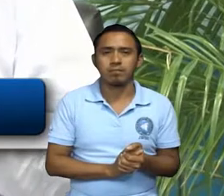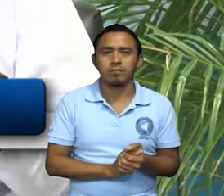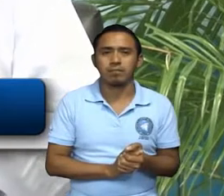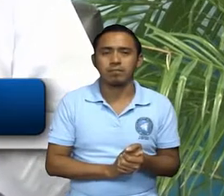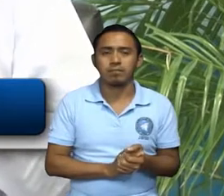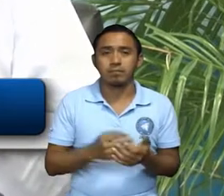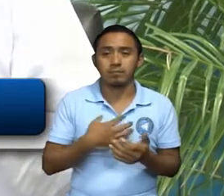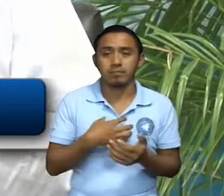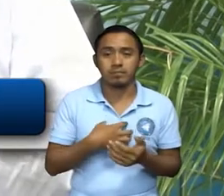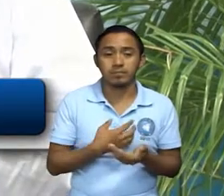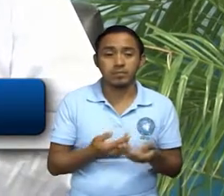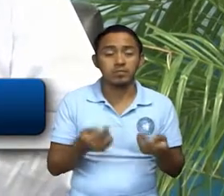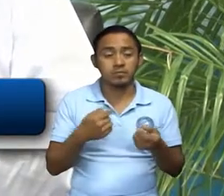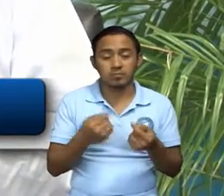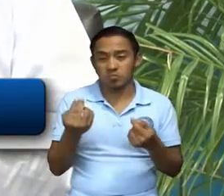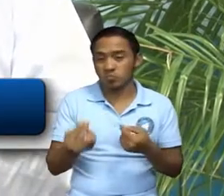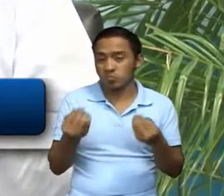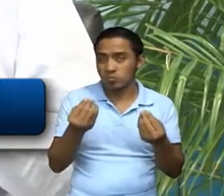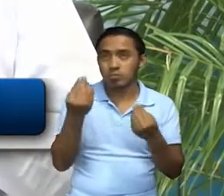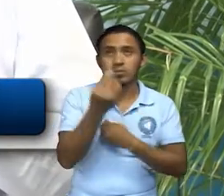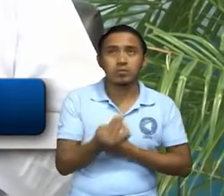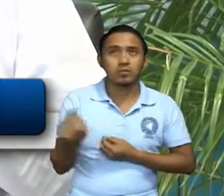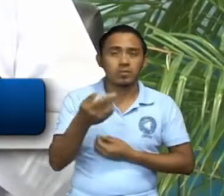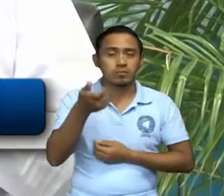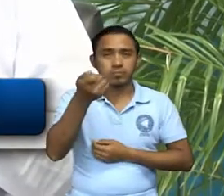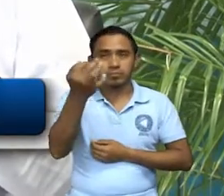que nos mantenemos en aire acondicionado,